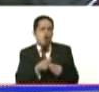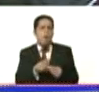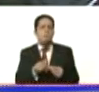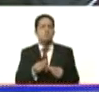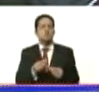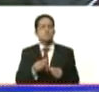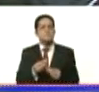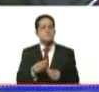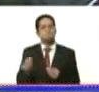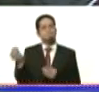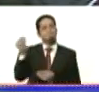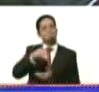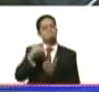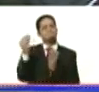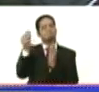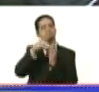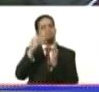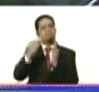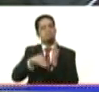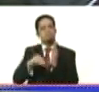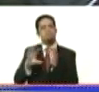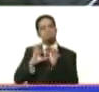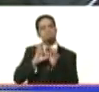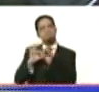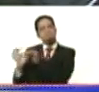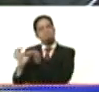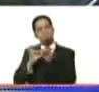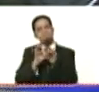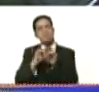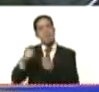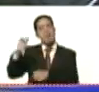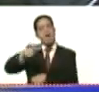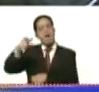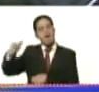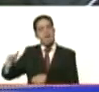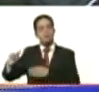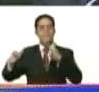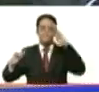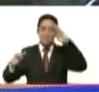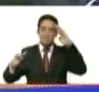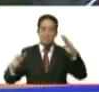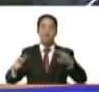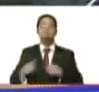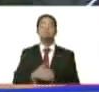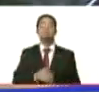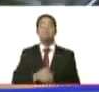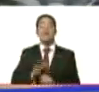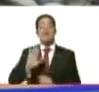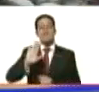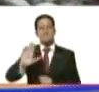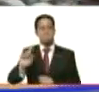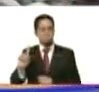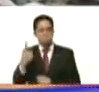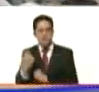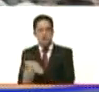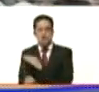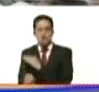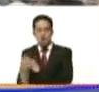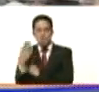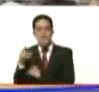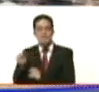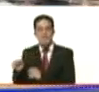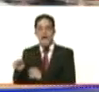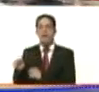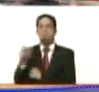palmaria a la Unión Cívico-Militar. Es así como se funda el Comando General de la Reserva y